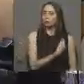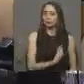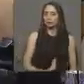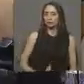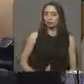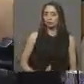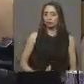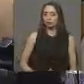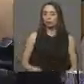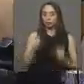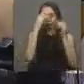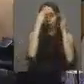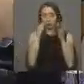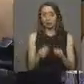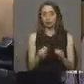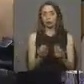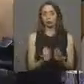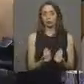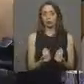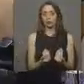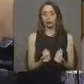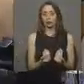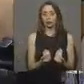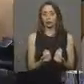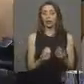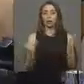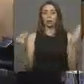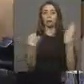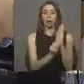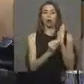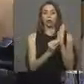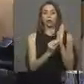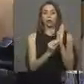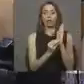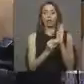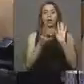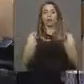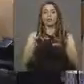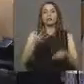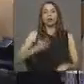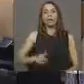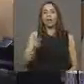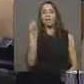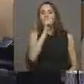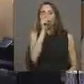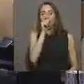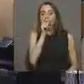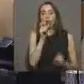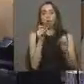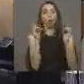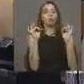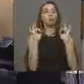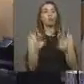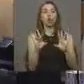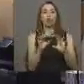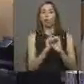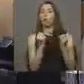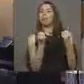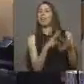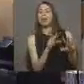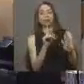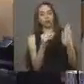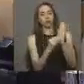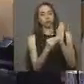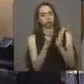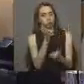la necesidad de tener un feriado el 19 de abril irrenunciable. Que haga, no es cierto,